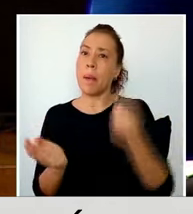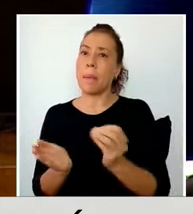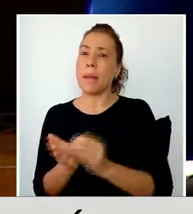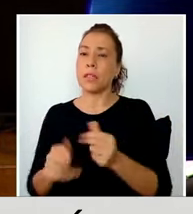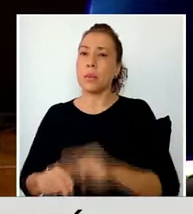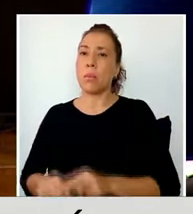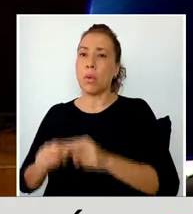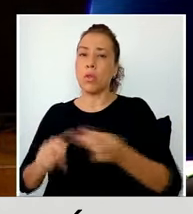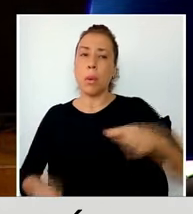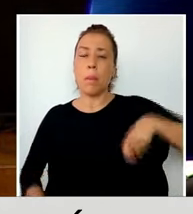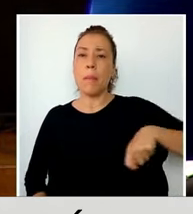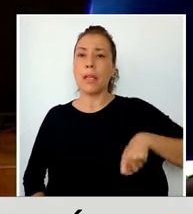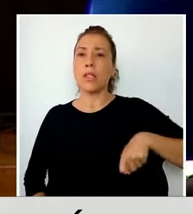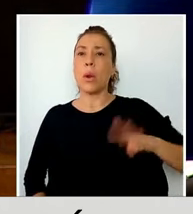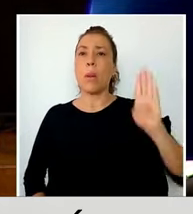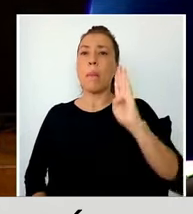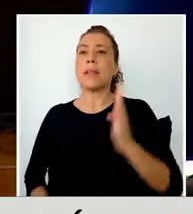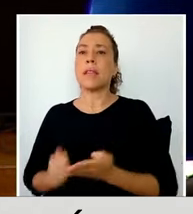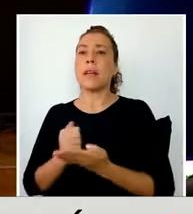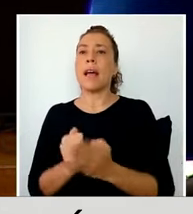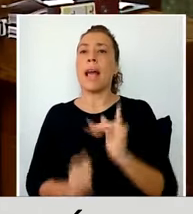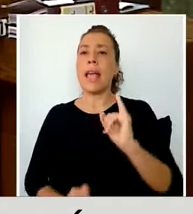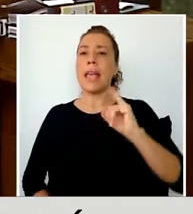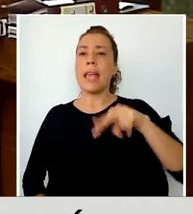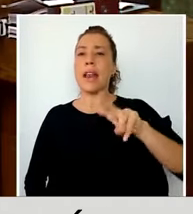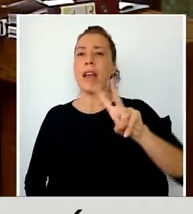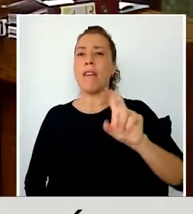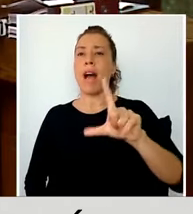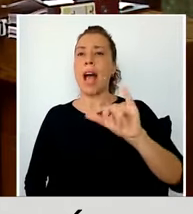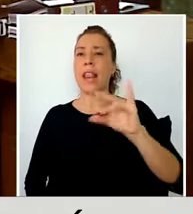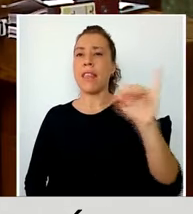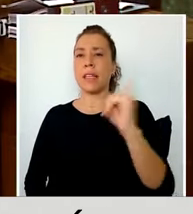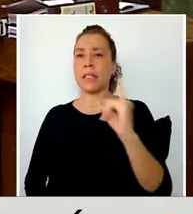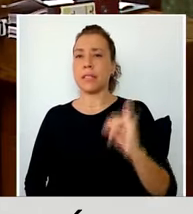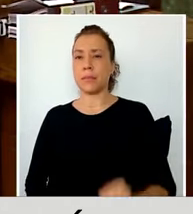básica solidaria de invalidez Eso es todo presidente